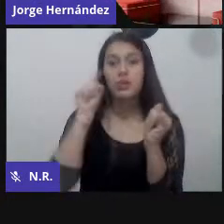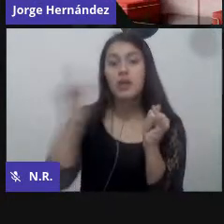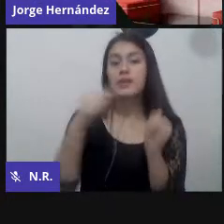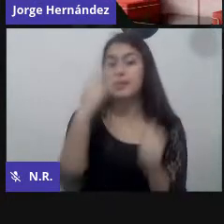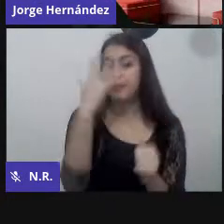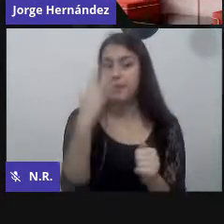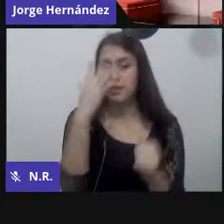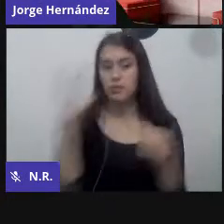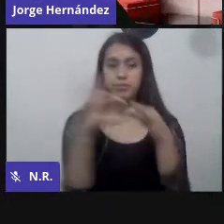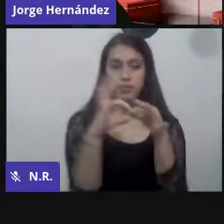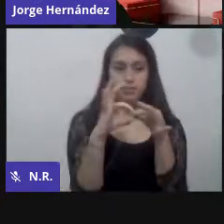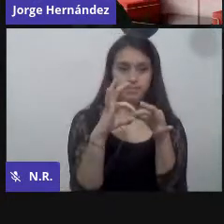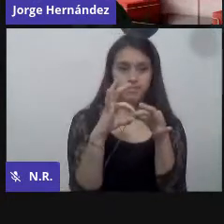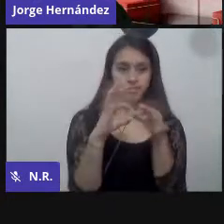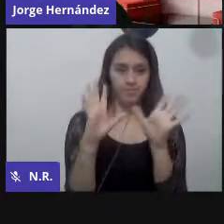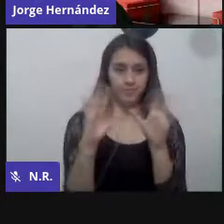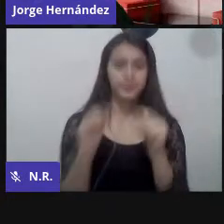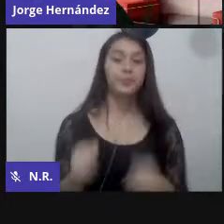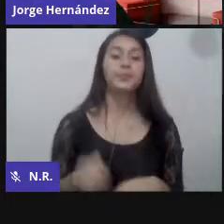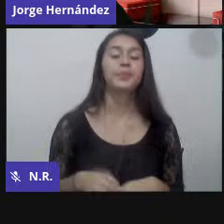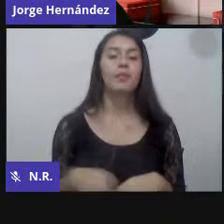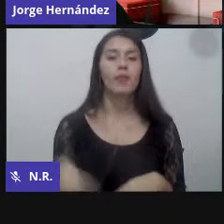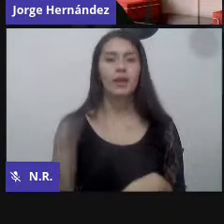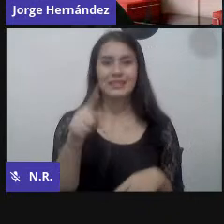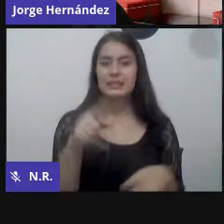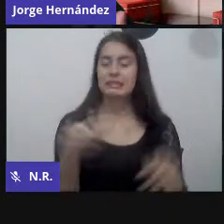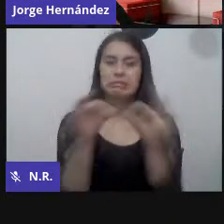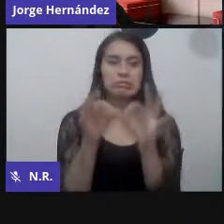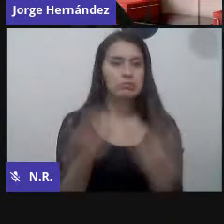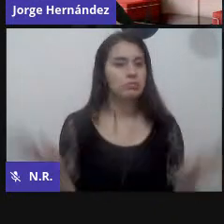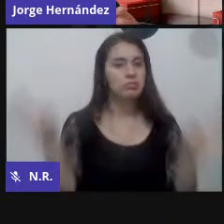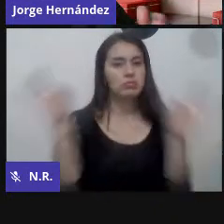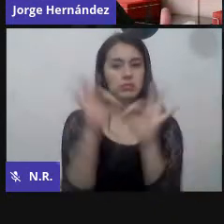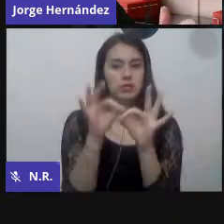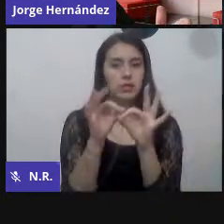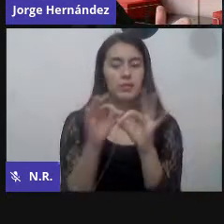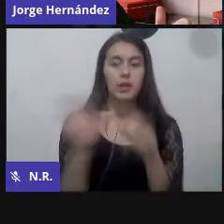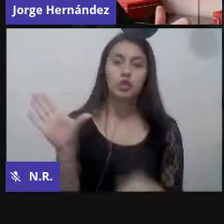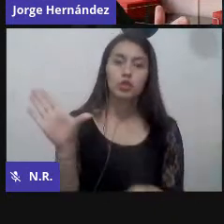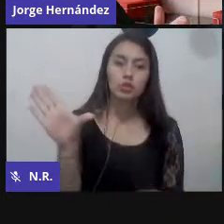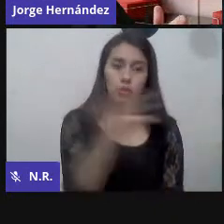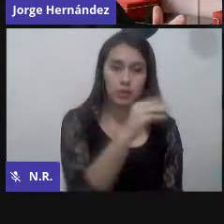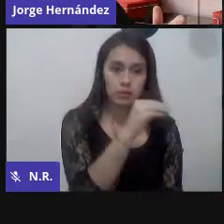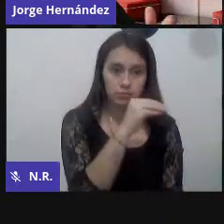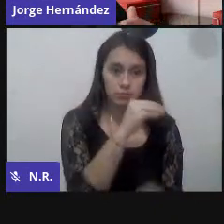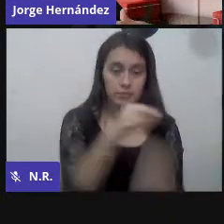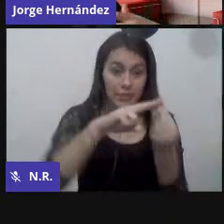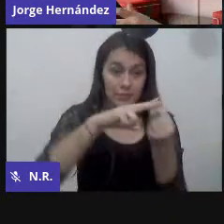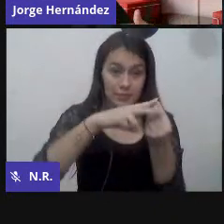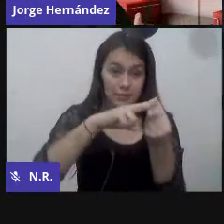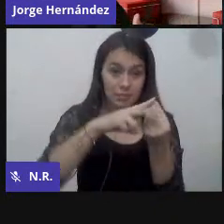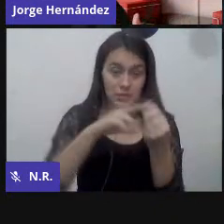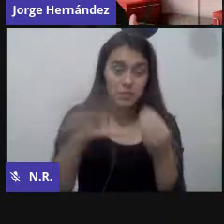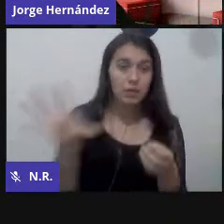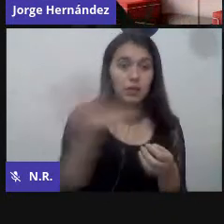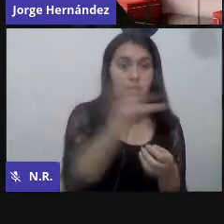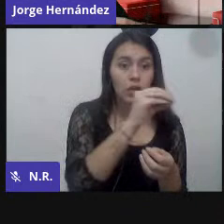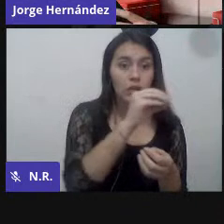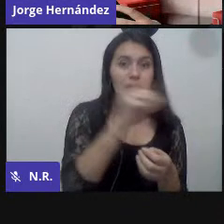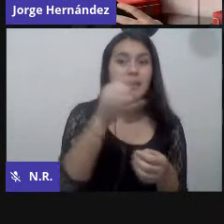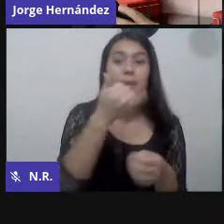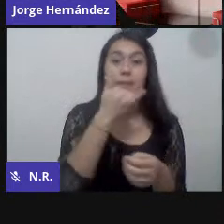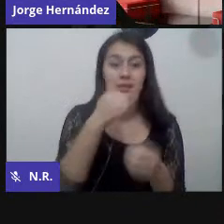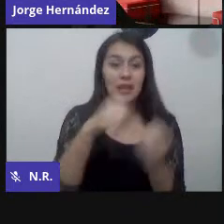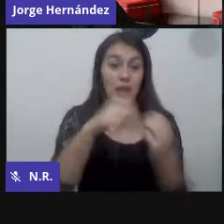Facebook. Entonces, importante, para todas las herramientas, por lo general, sus navegadores les